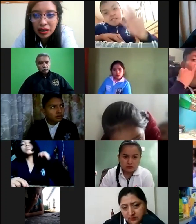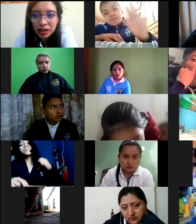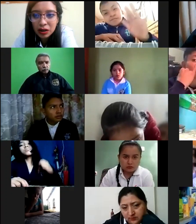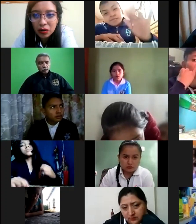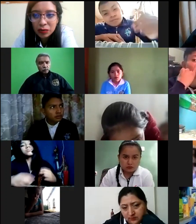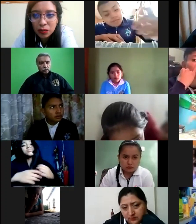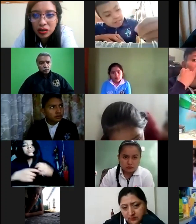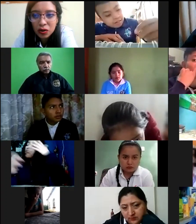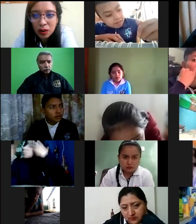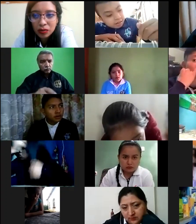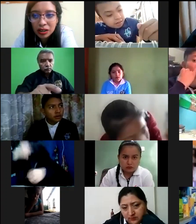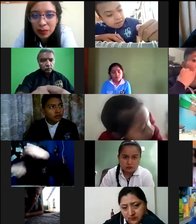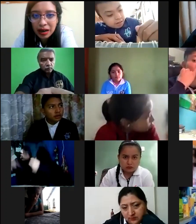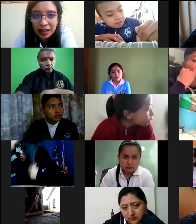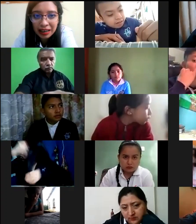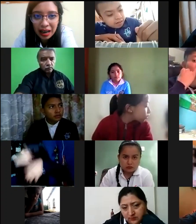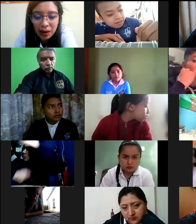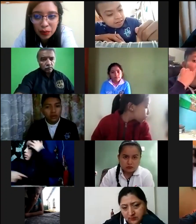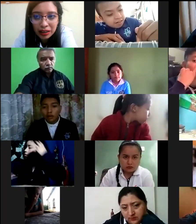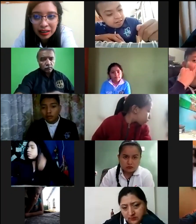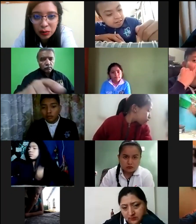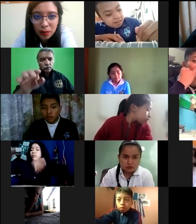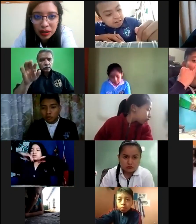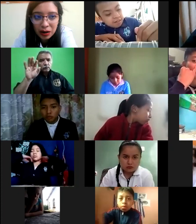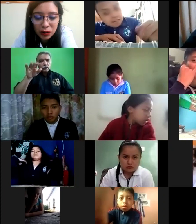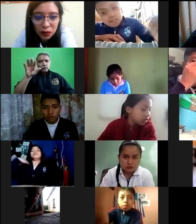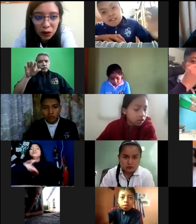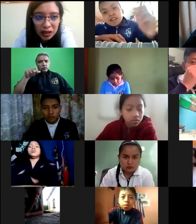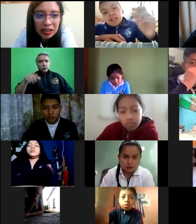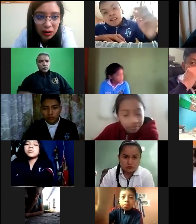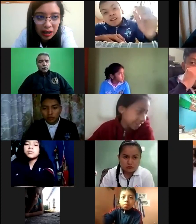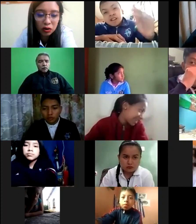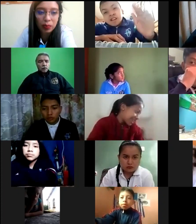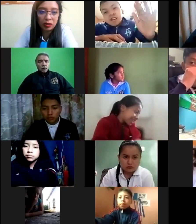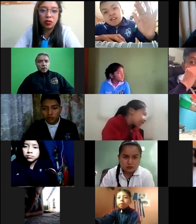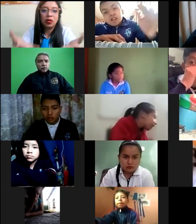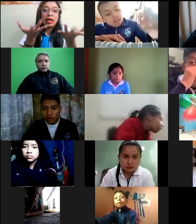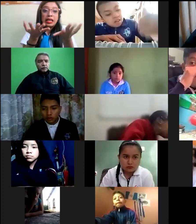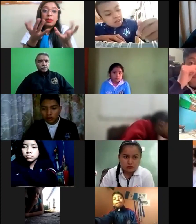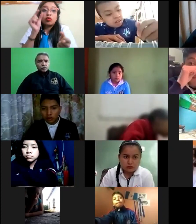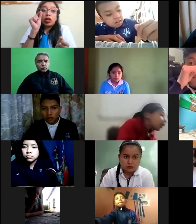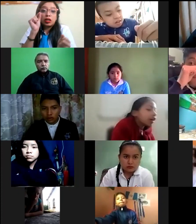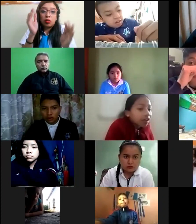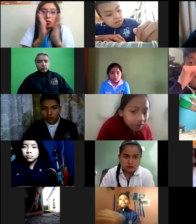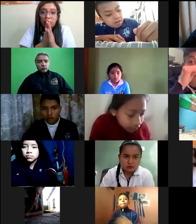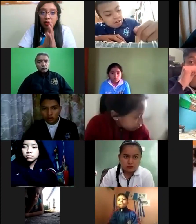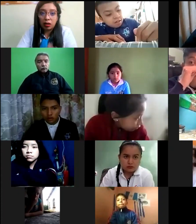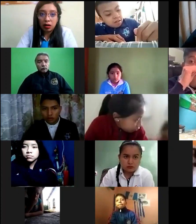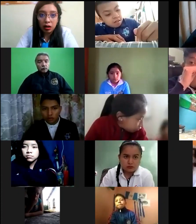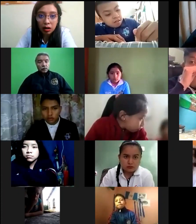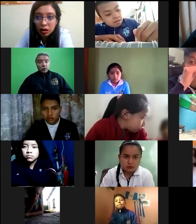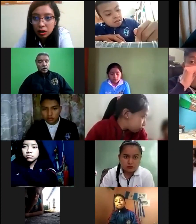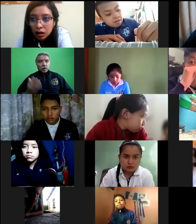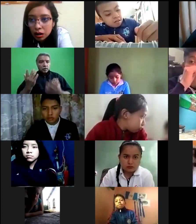los estudiantes a donde corresponde, solo vamos a esperar a que ya pueda tener nuevamente los controles y ahorita los paso. Señor Ruby,